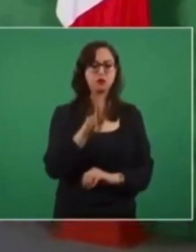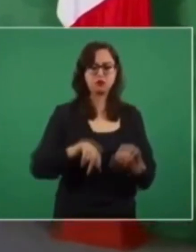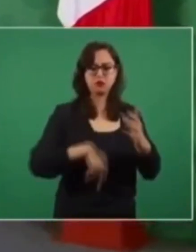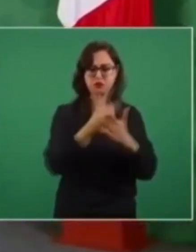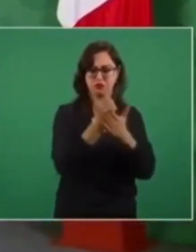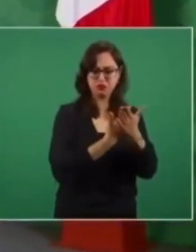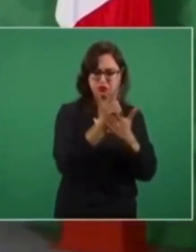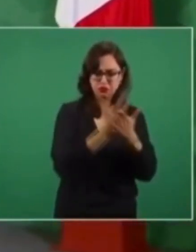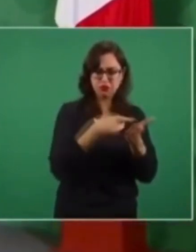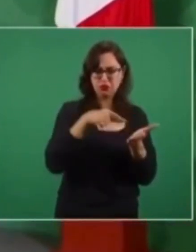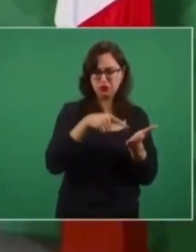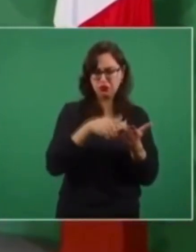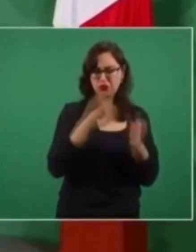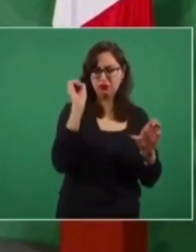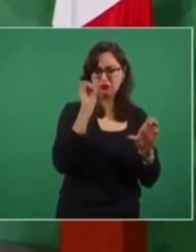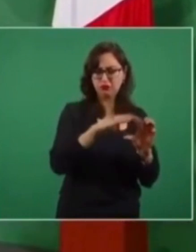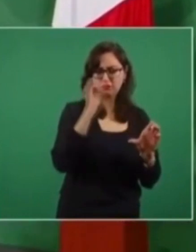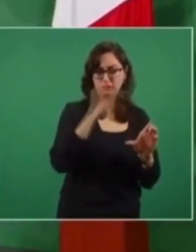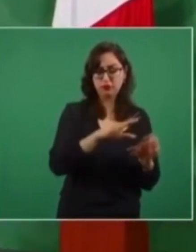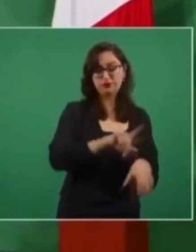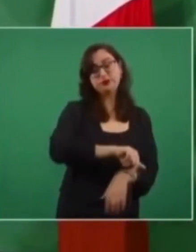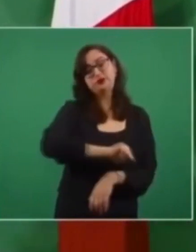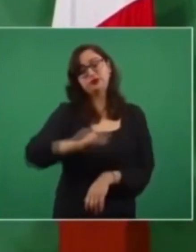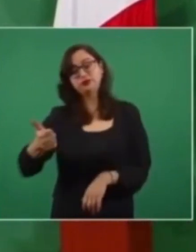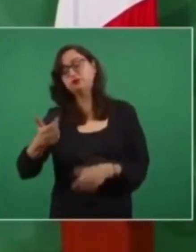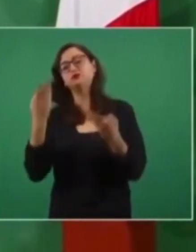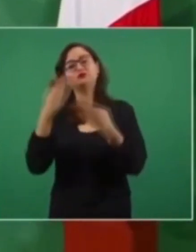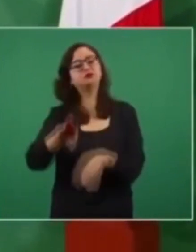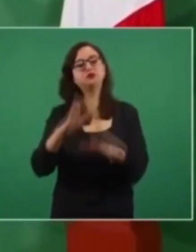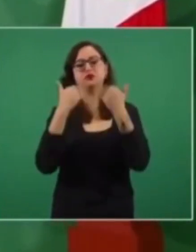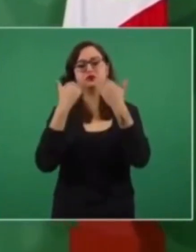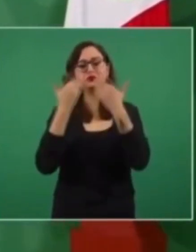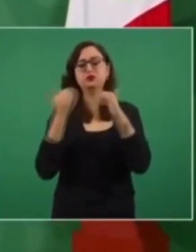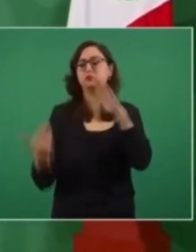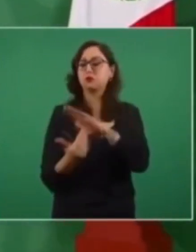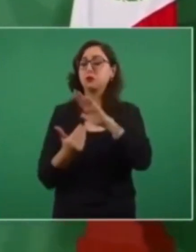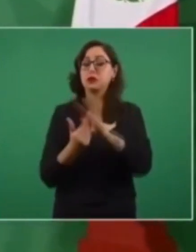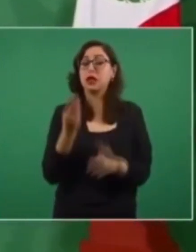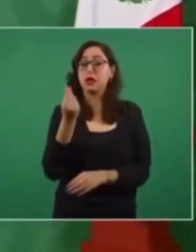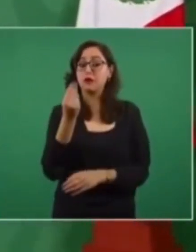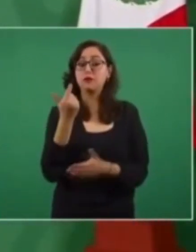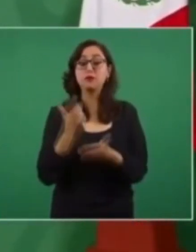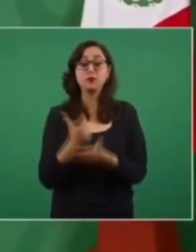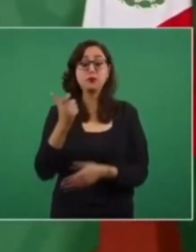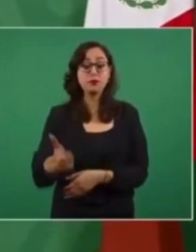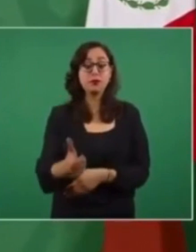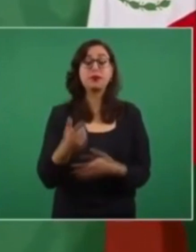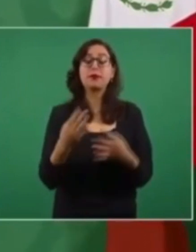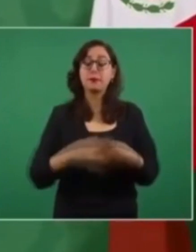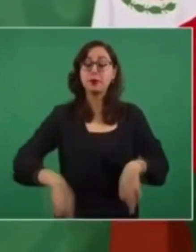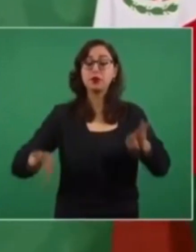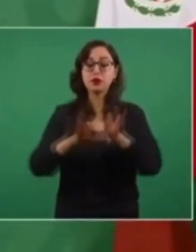Las personas que acudan a las mesas de pago es importante que recuerden seguir las medidas